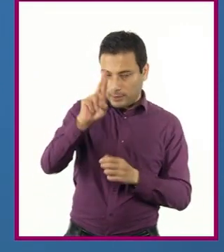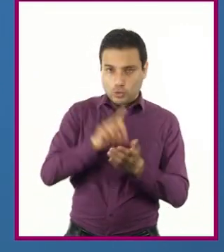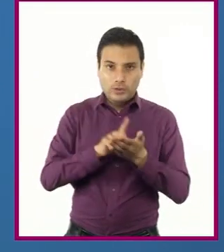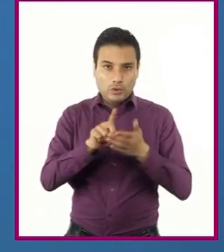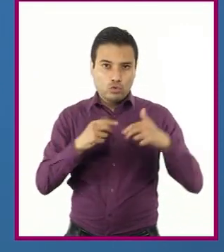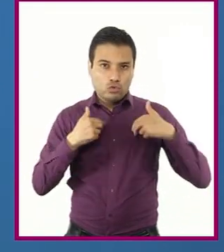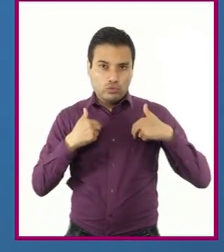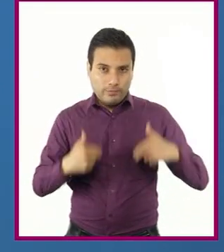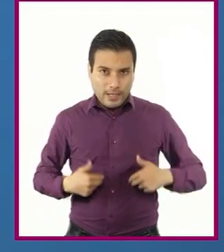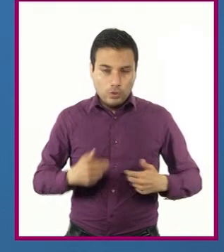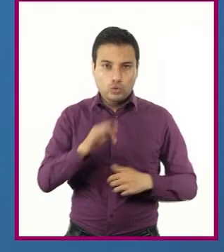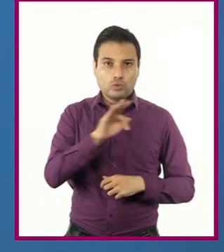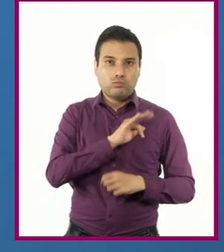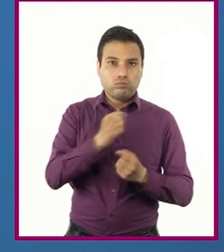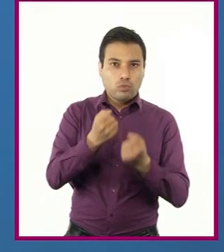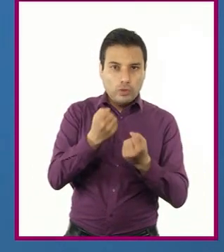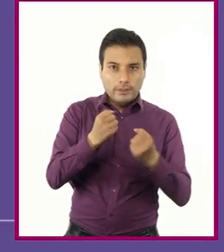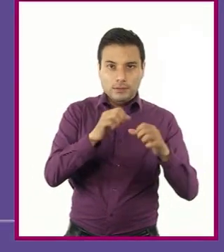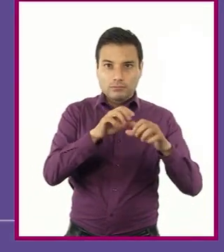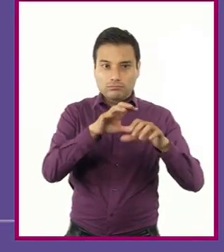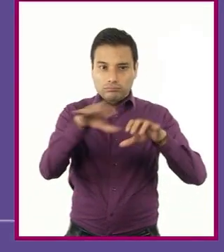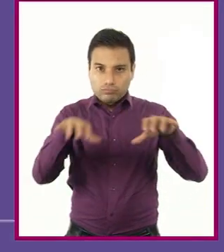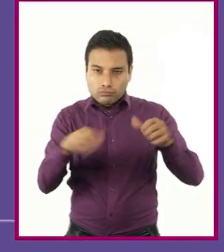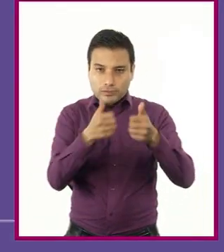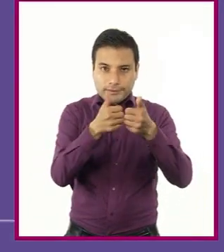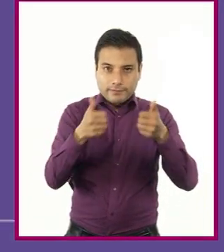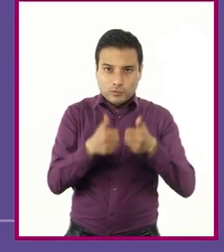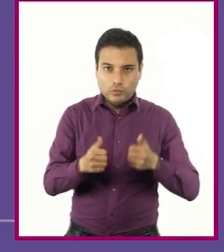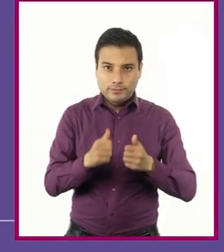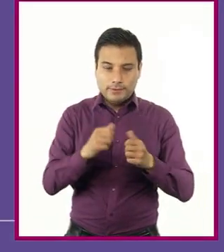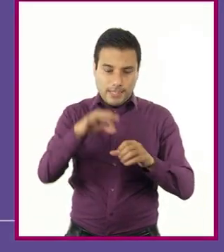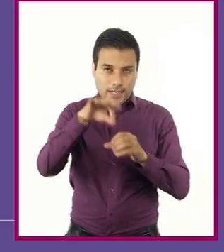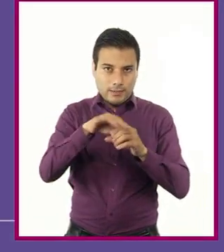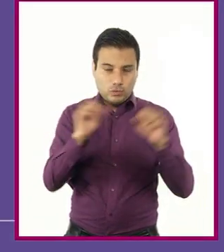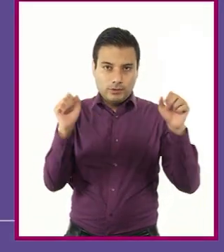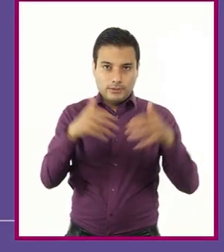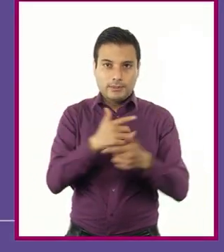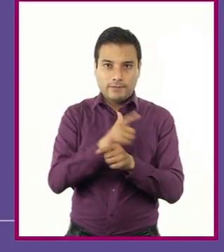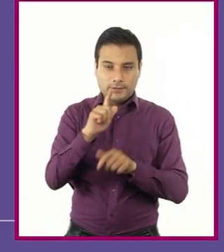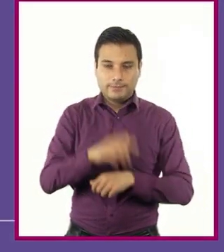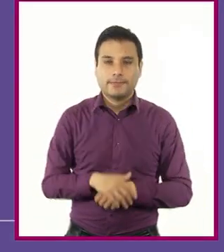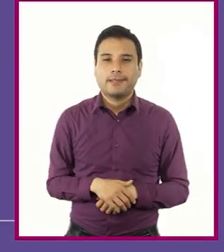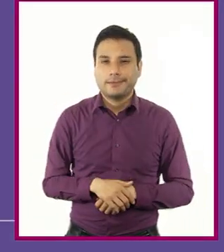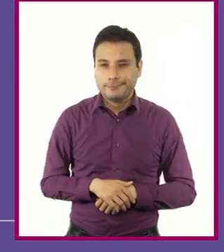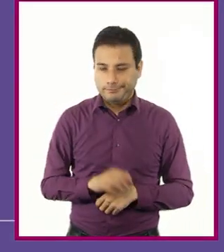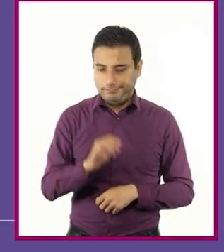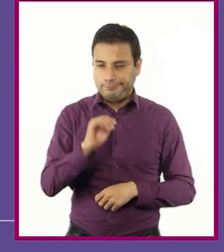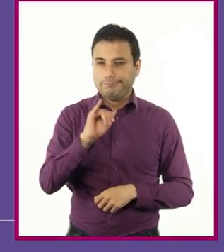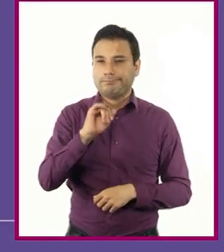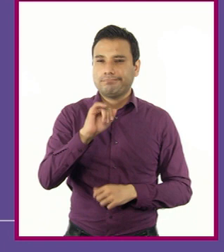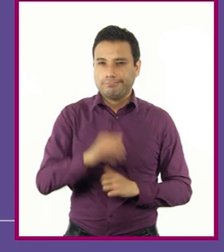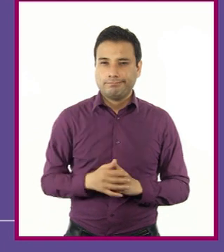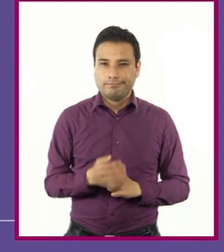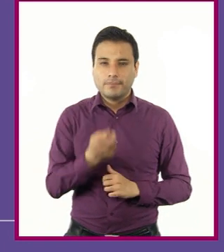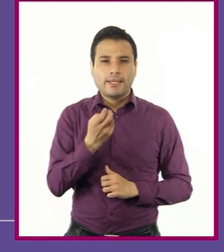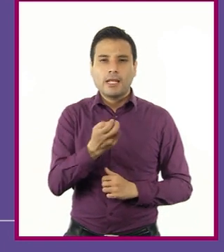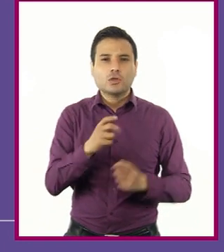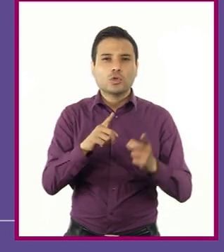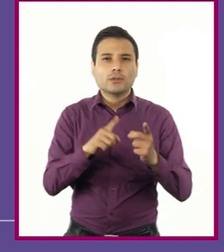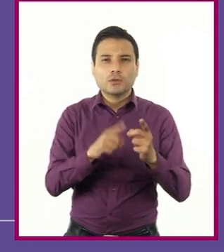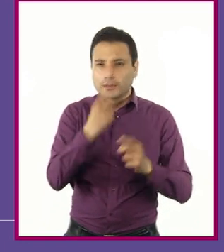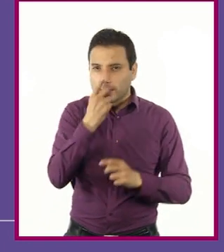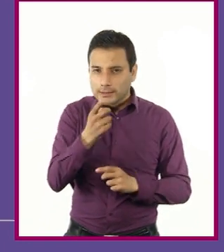de poderes y elecciones libres. Sí, claro. Lo que explica se estipula en el artículo 40